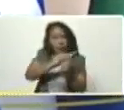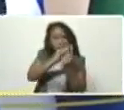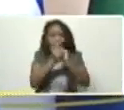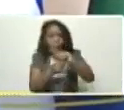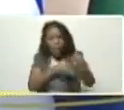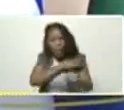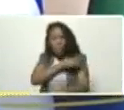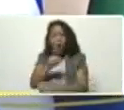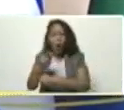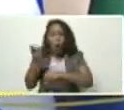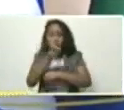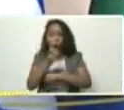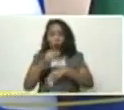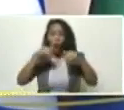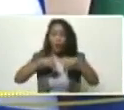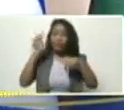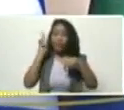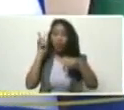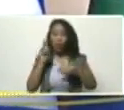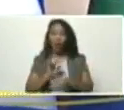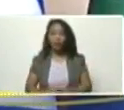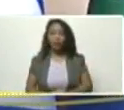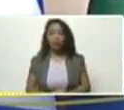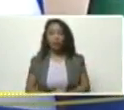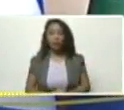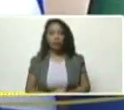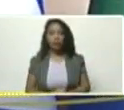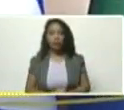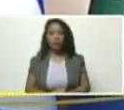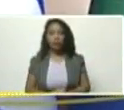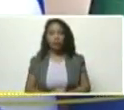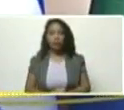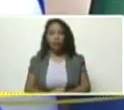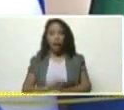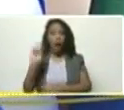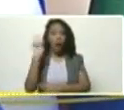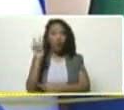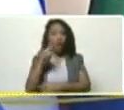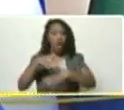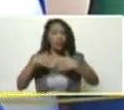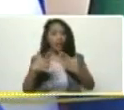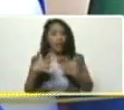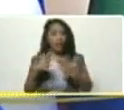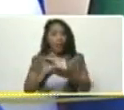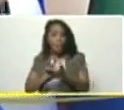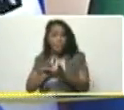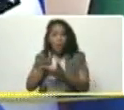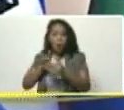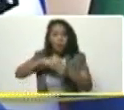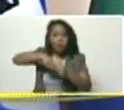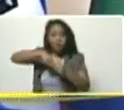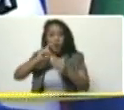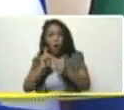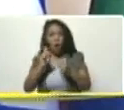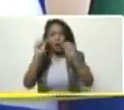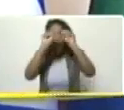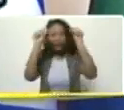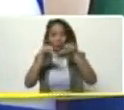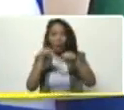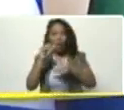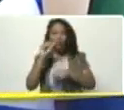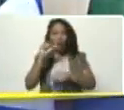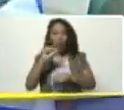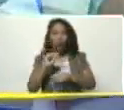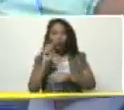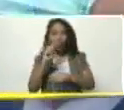régimen, como se ha buscado en Venezuela. A Venezuela se le sacó del sistema SWIFT, gracias a